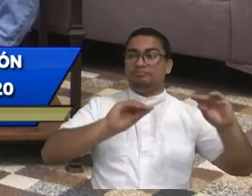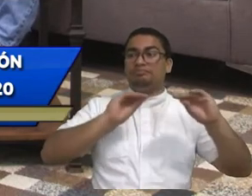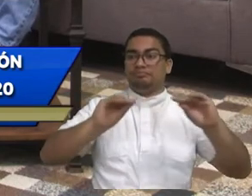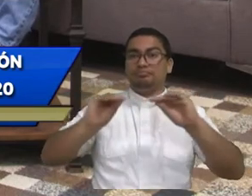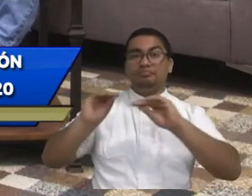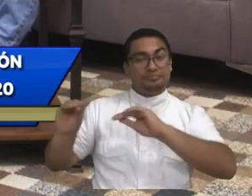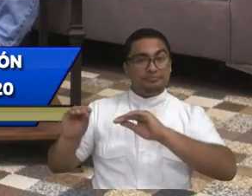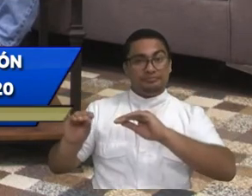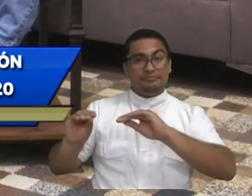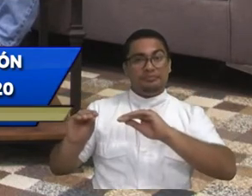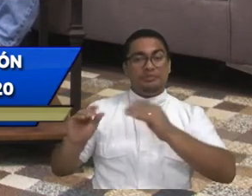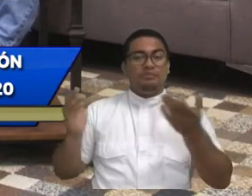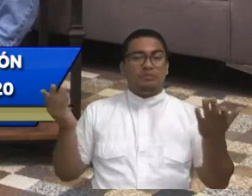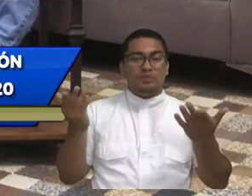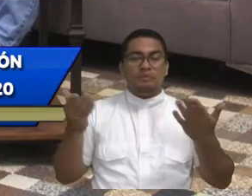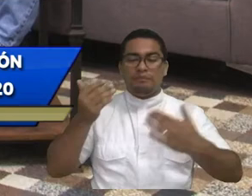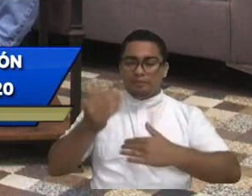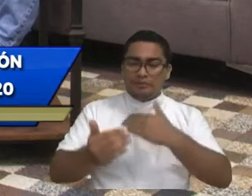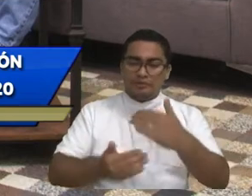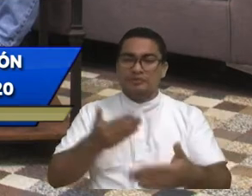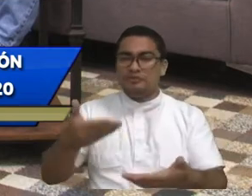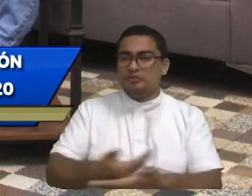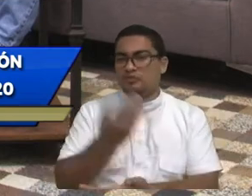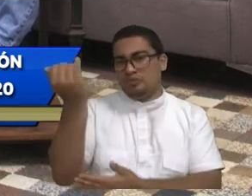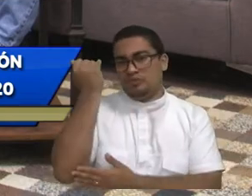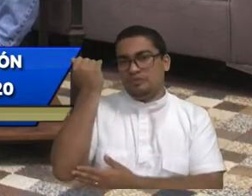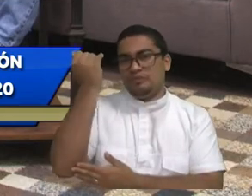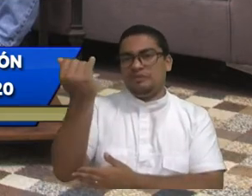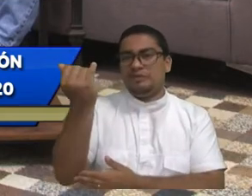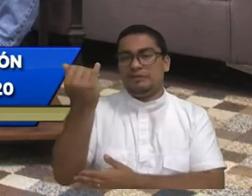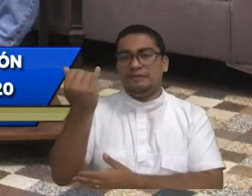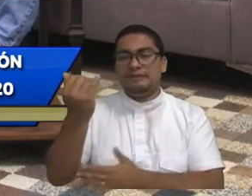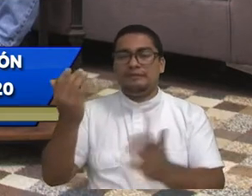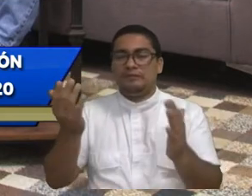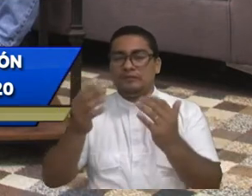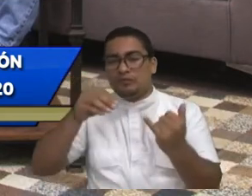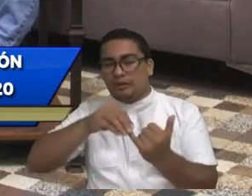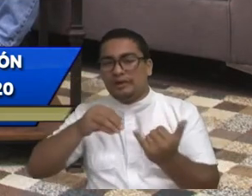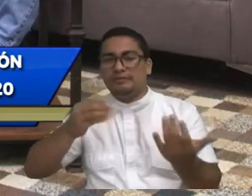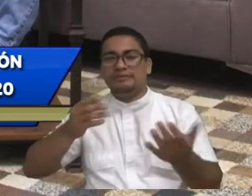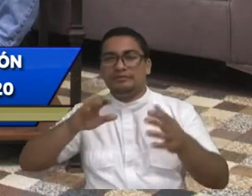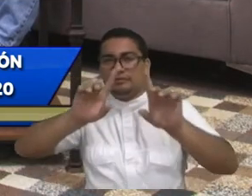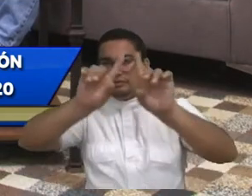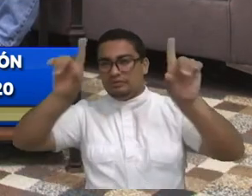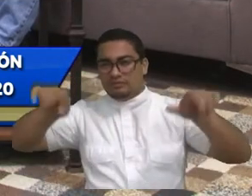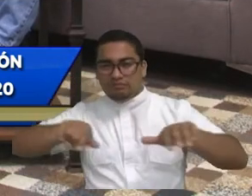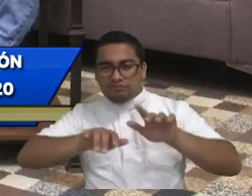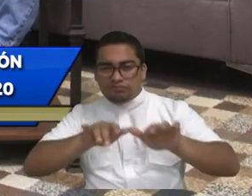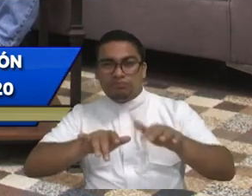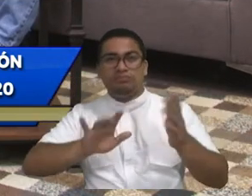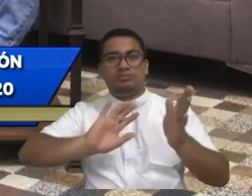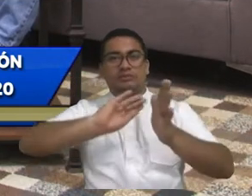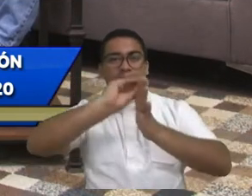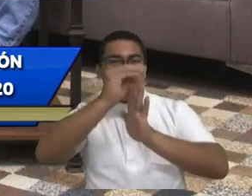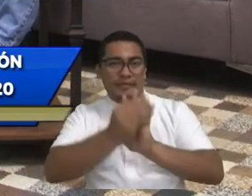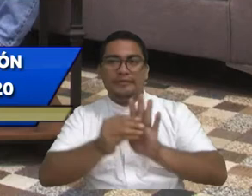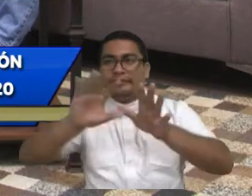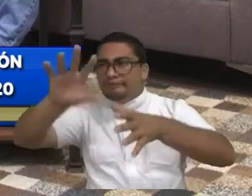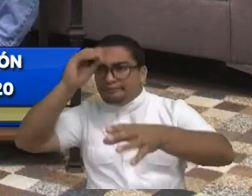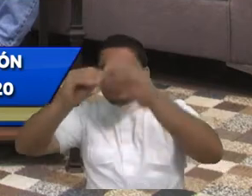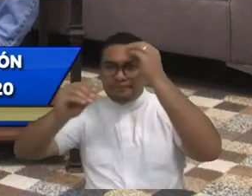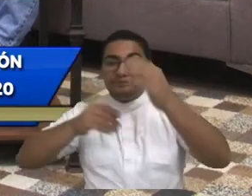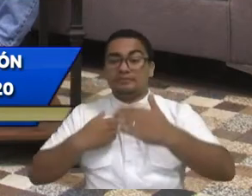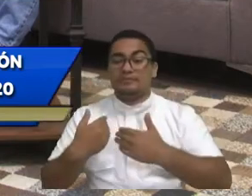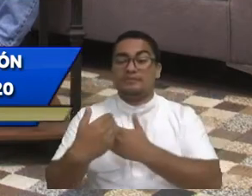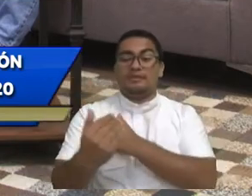docente en procesos de actualización técnica tecnológica y pedagógica aunque no sé para este año